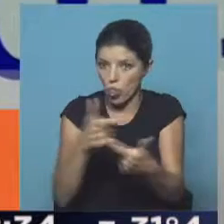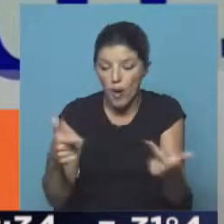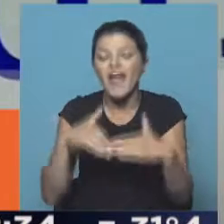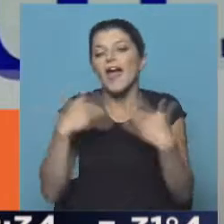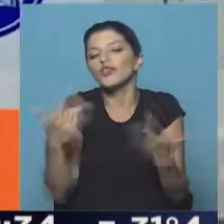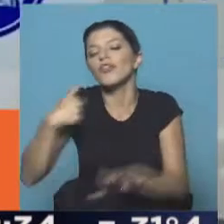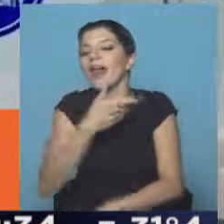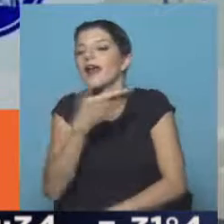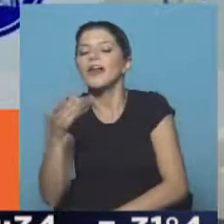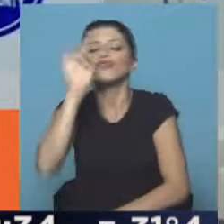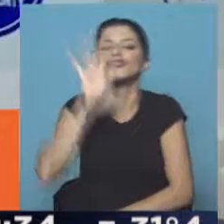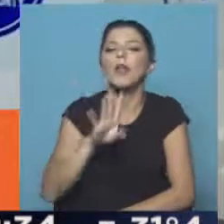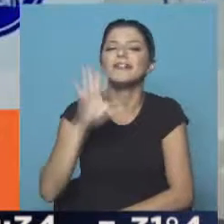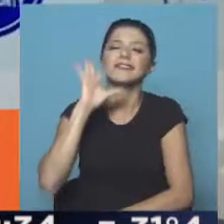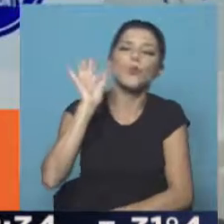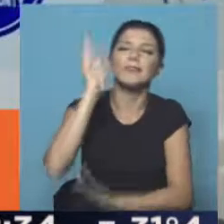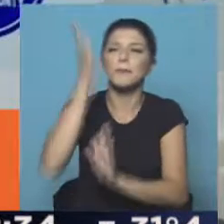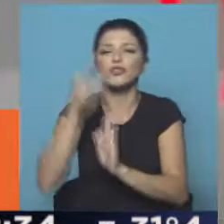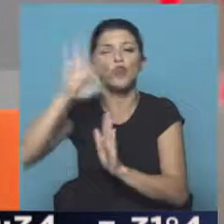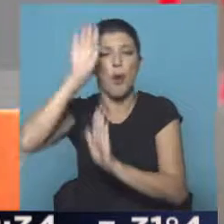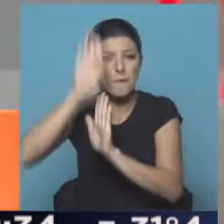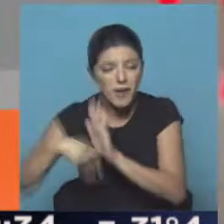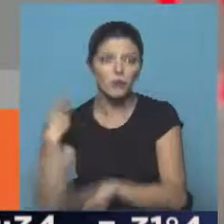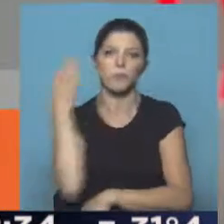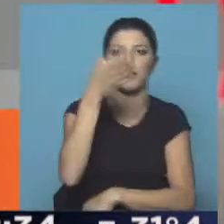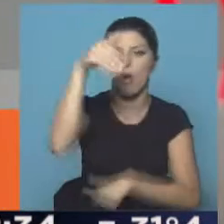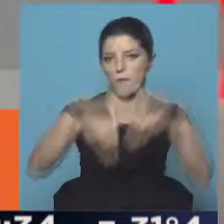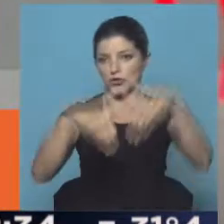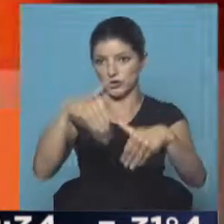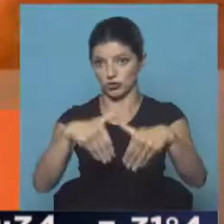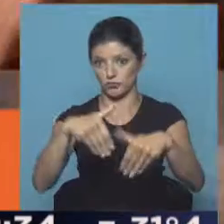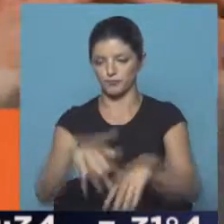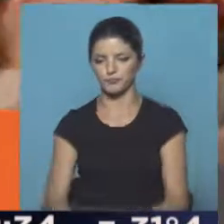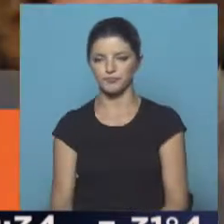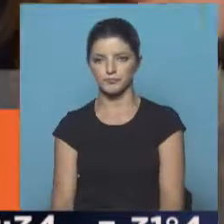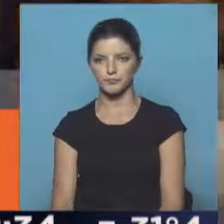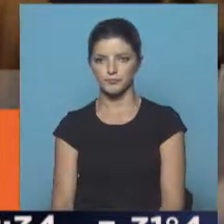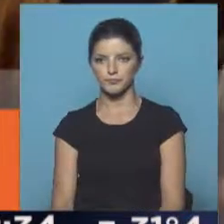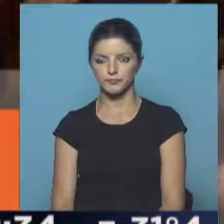acude a sufragar menos del 50% de la población habilitada.